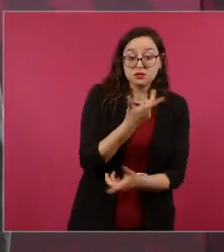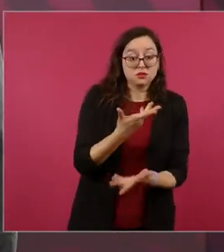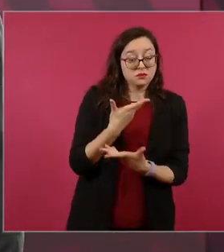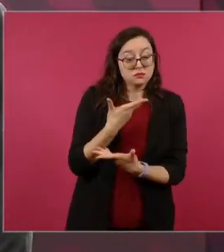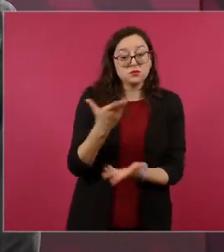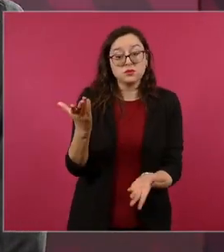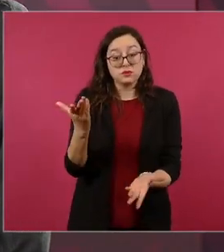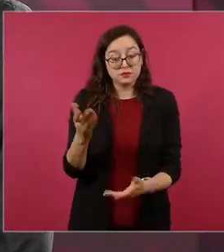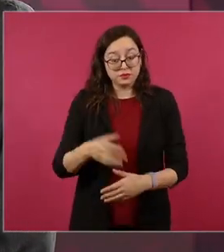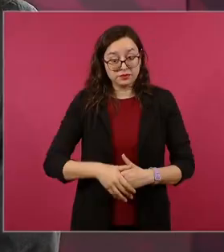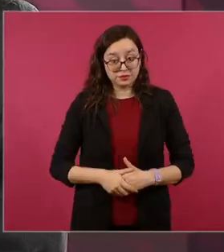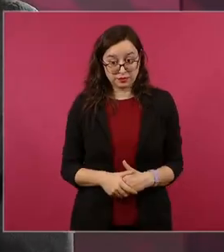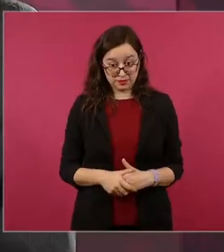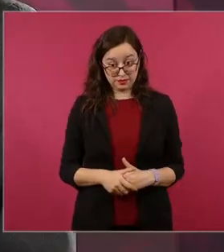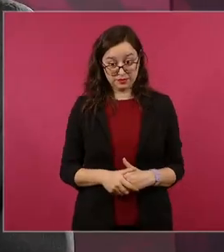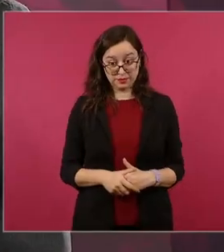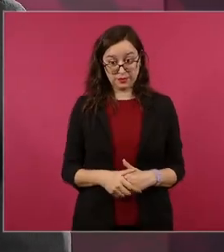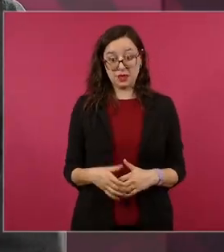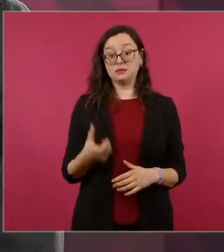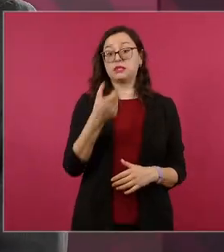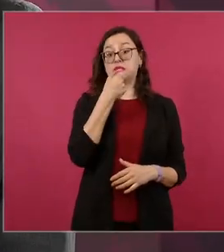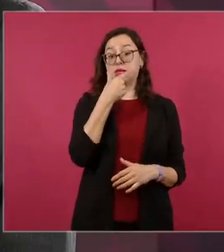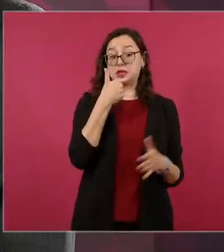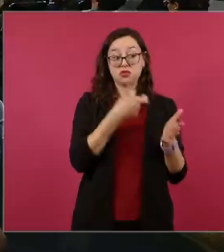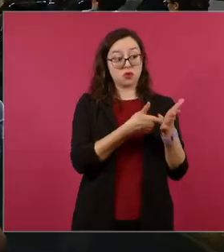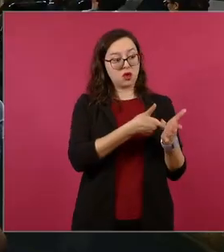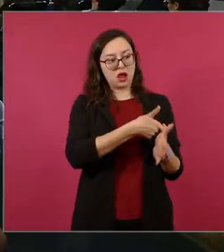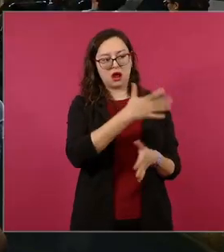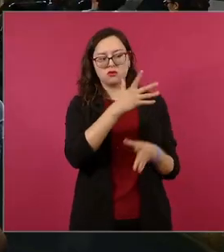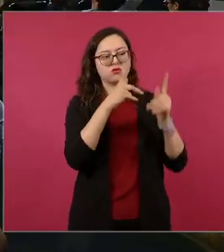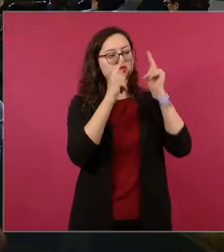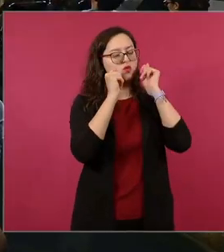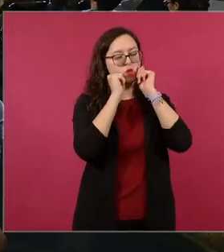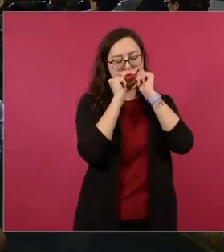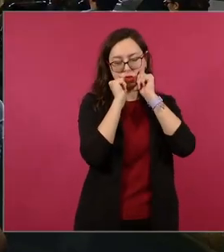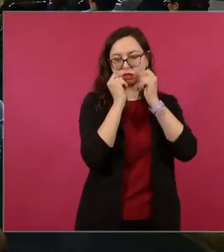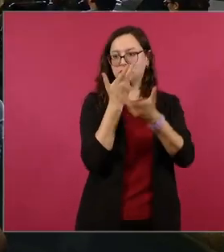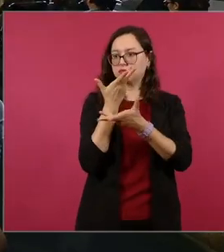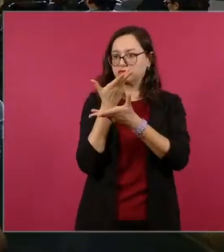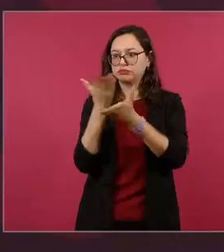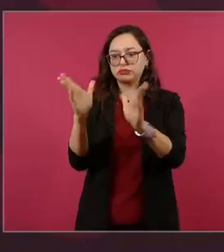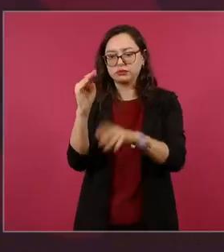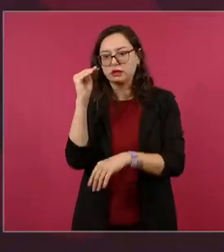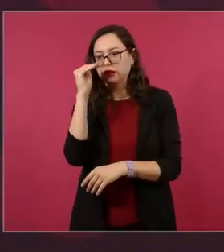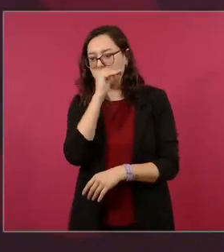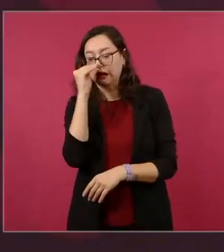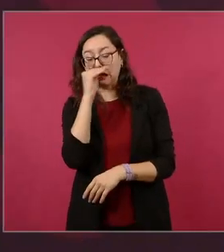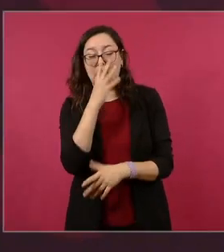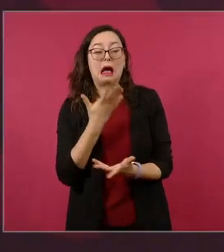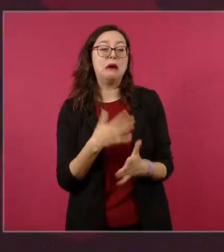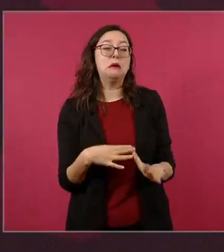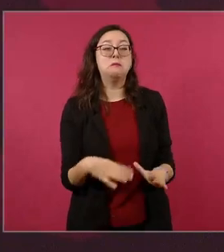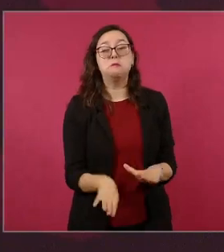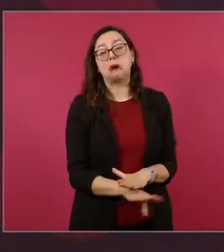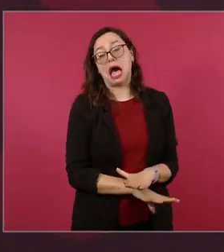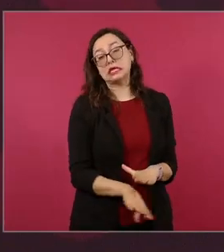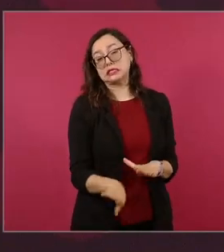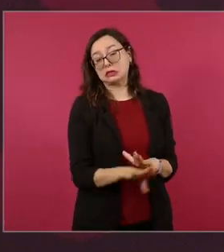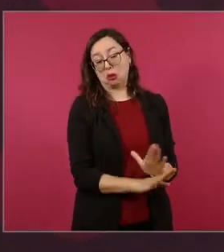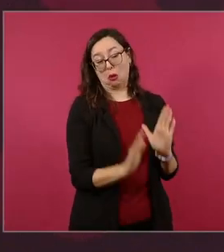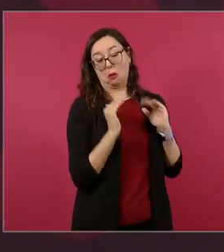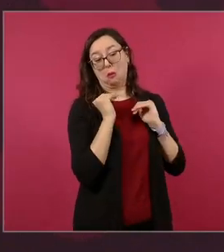hasta los más caros, todos, nada de cuadro básico, todos